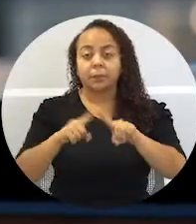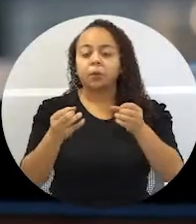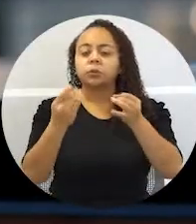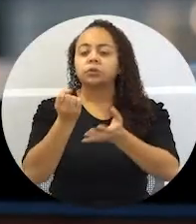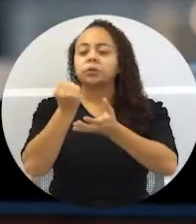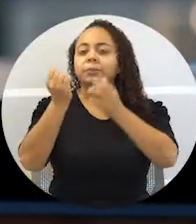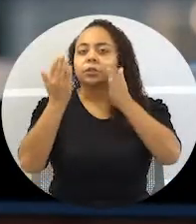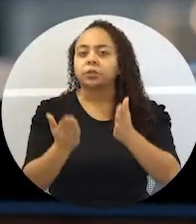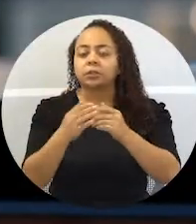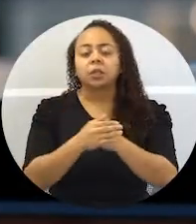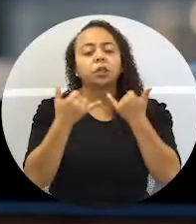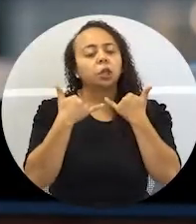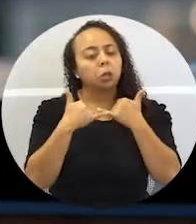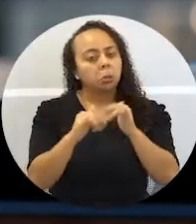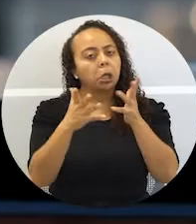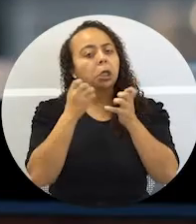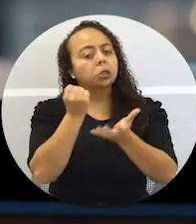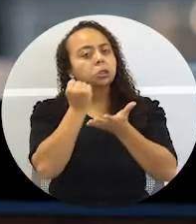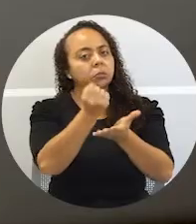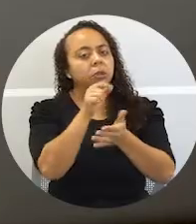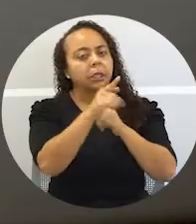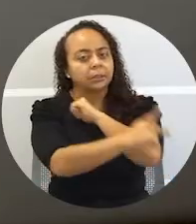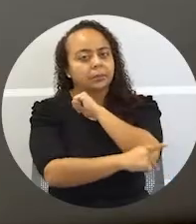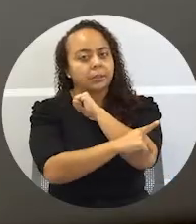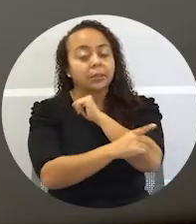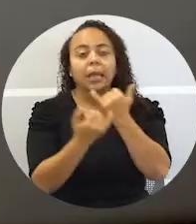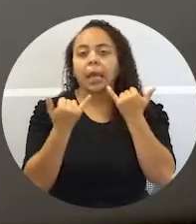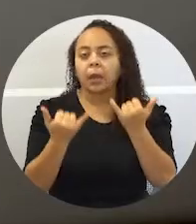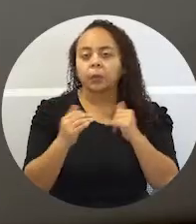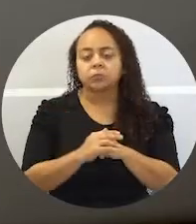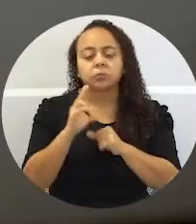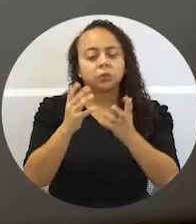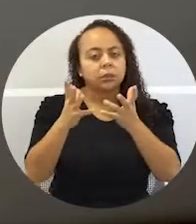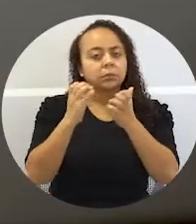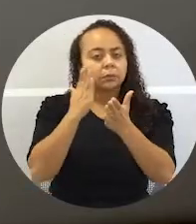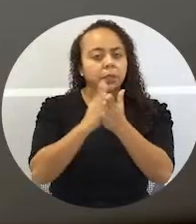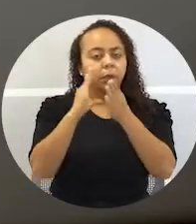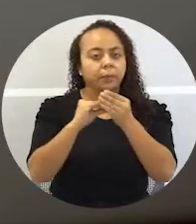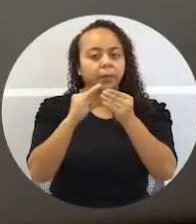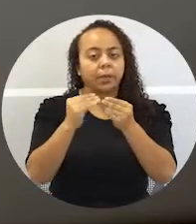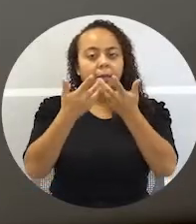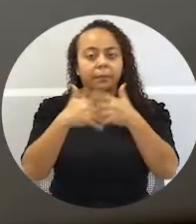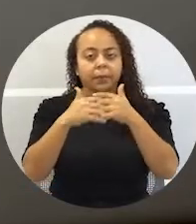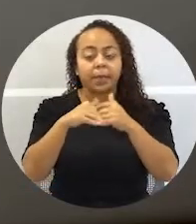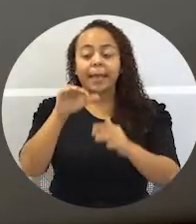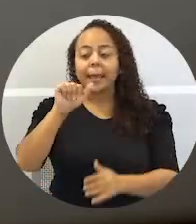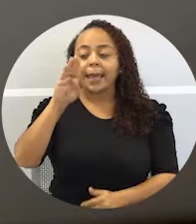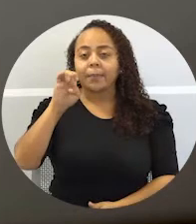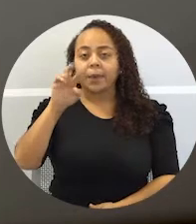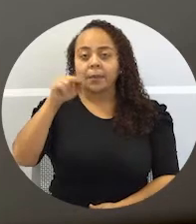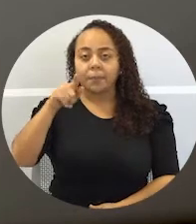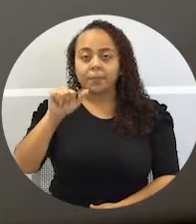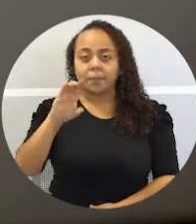todavía dispuestos a invertir en instrumentos de este país ahora no quisiéramos dejar de comentar el caso de la empresa y preparando como